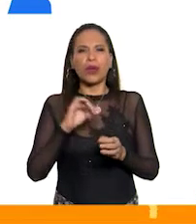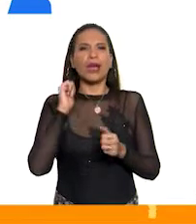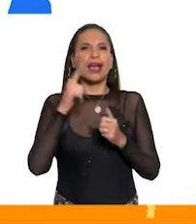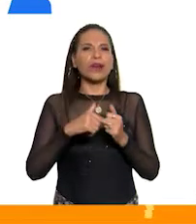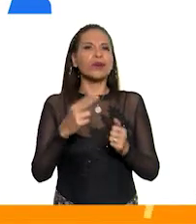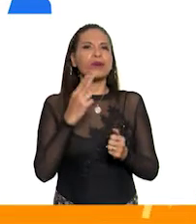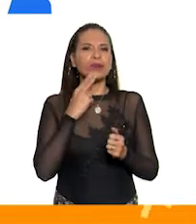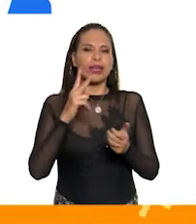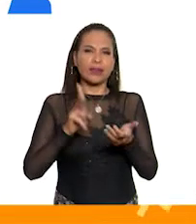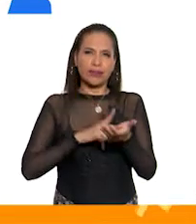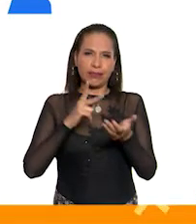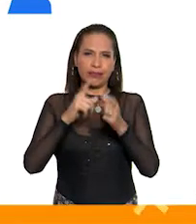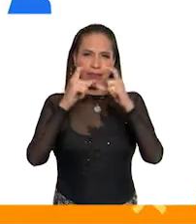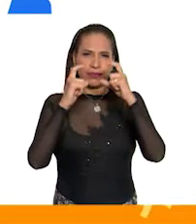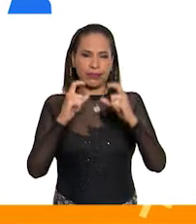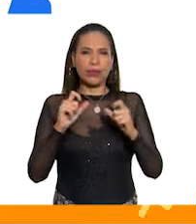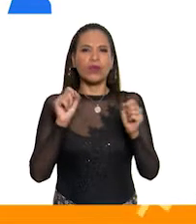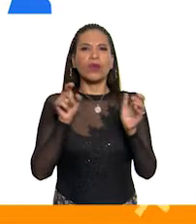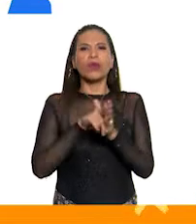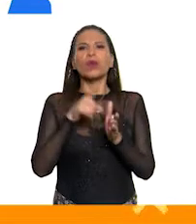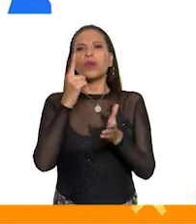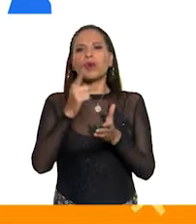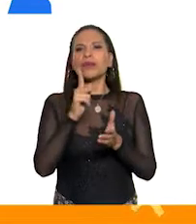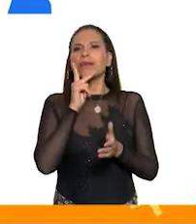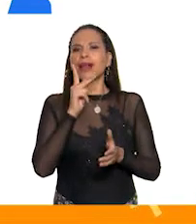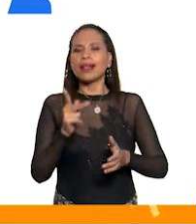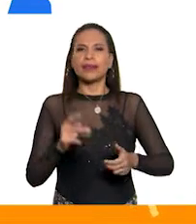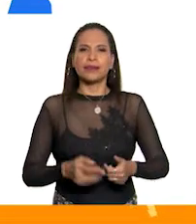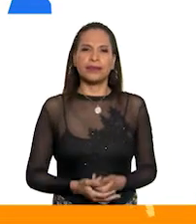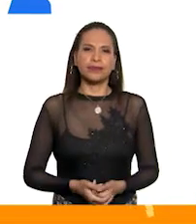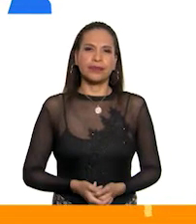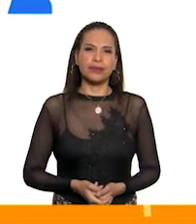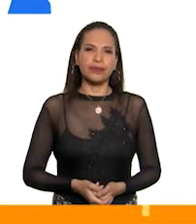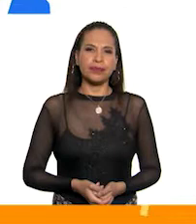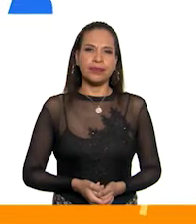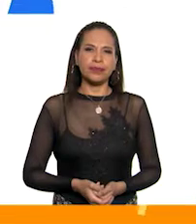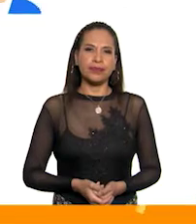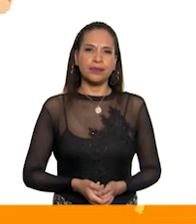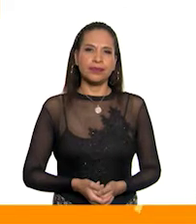usarla una y otra vez con solo una palabra?